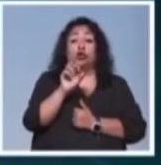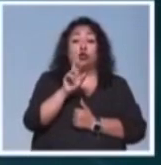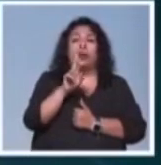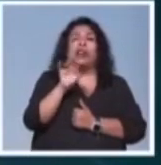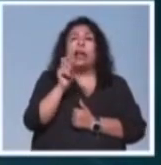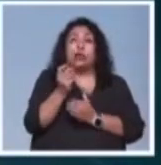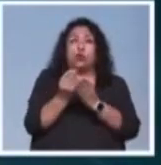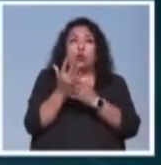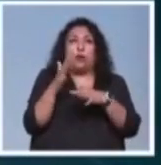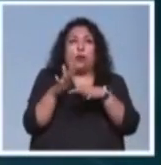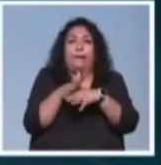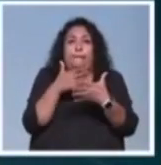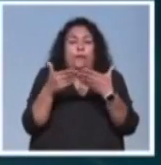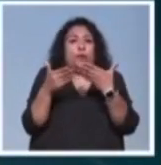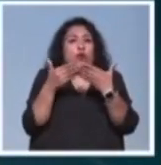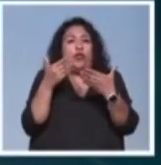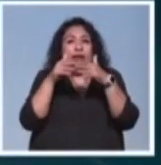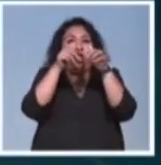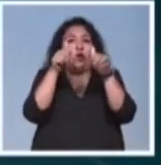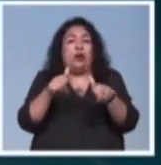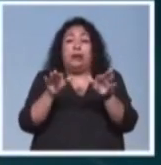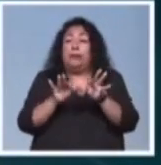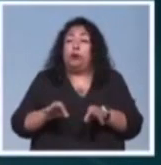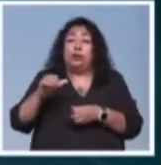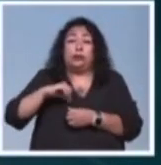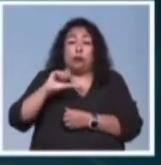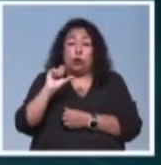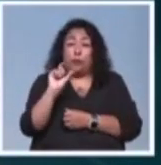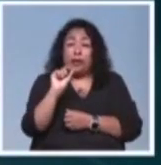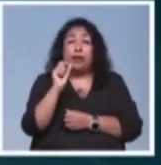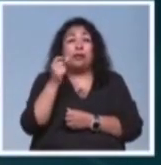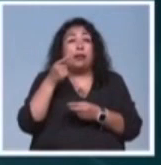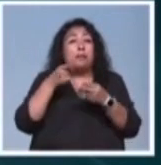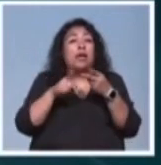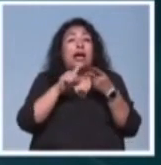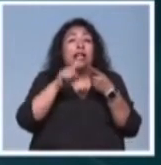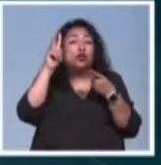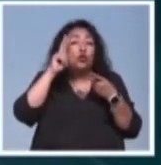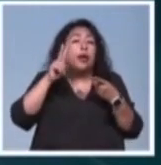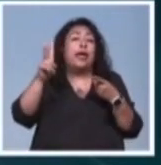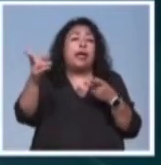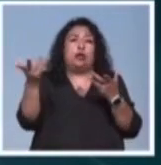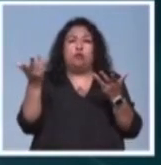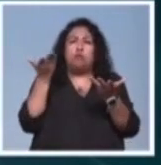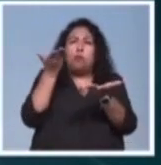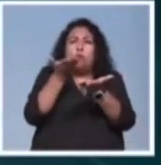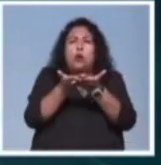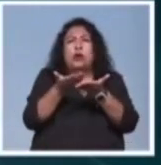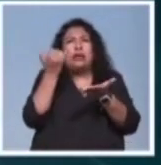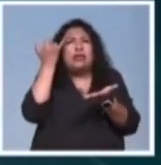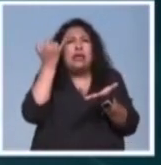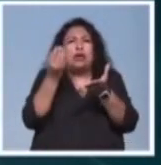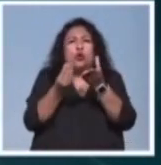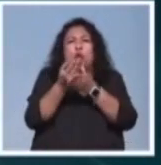la vanguardia artística más importante del siglo XX, que abrevó en lo onírico, en los sueños, que propuso